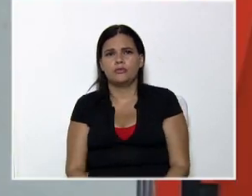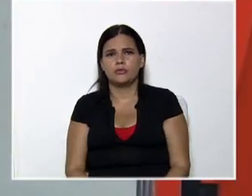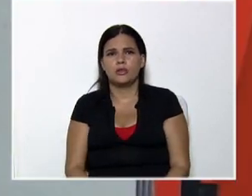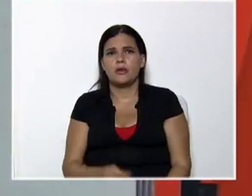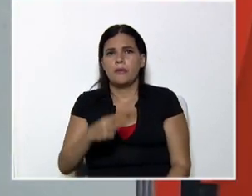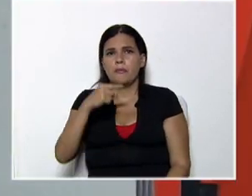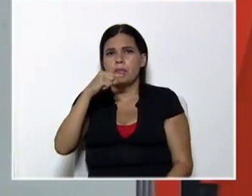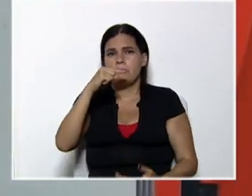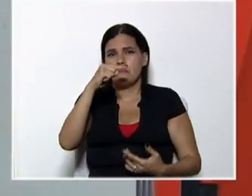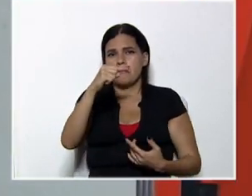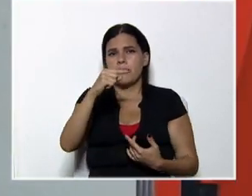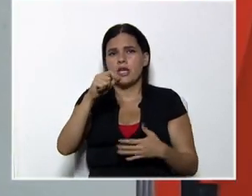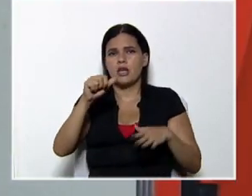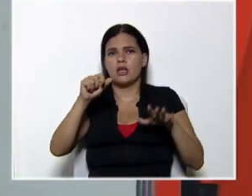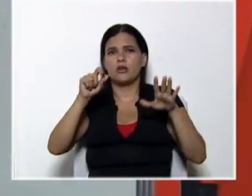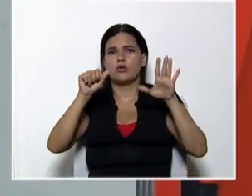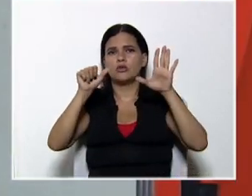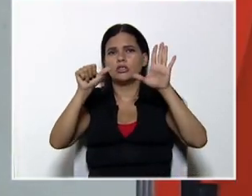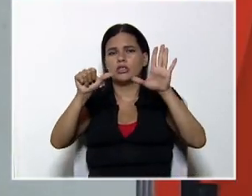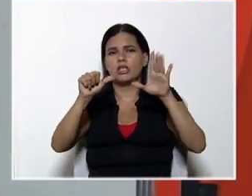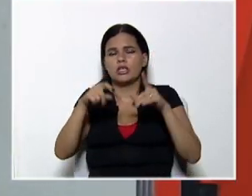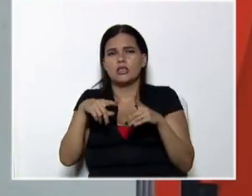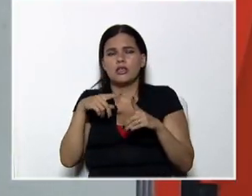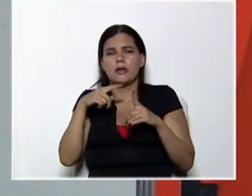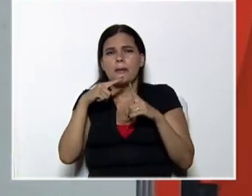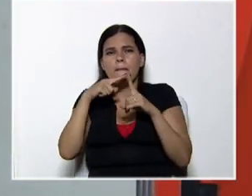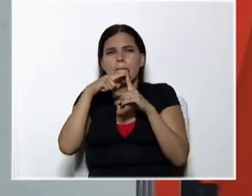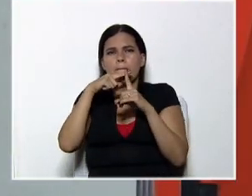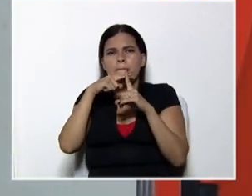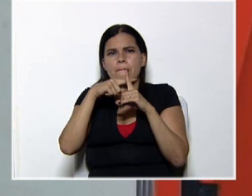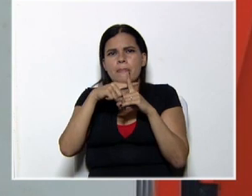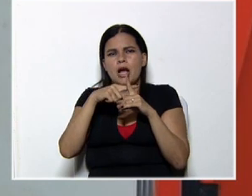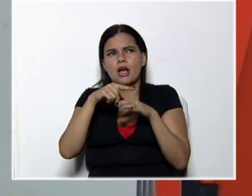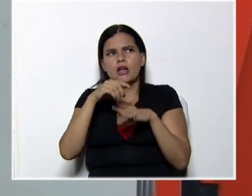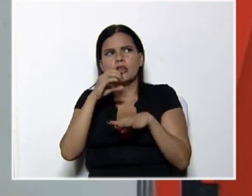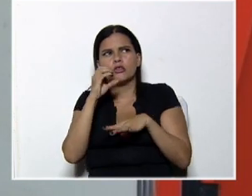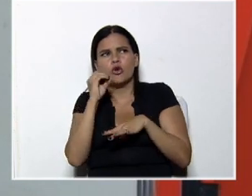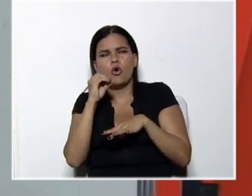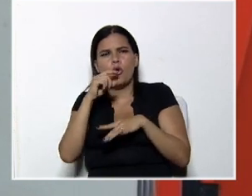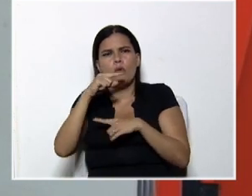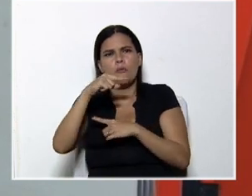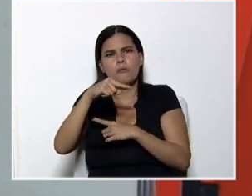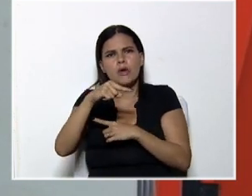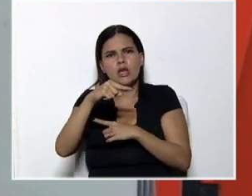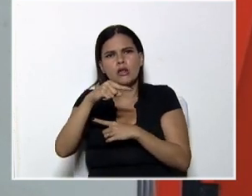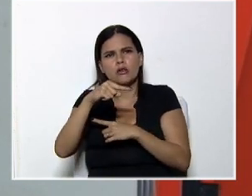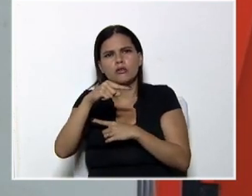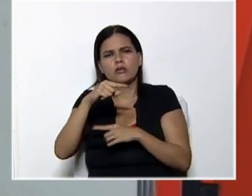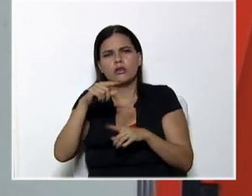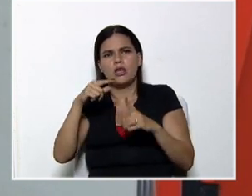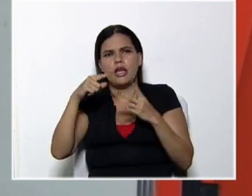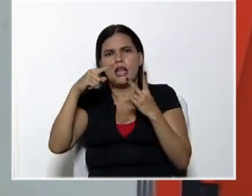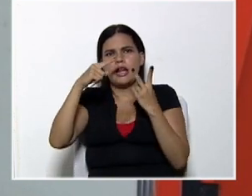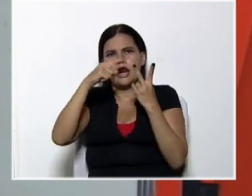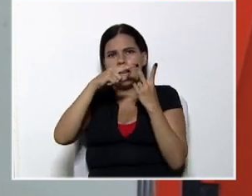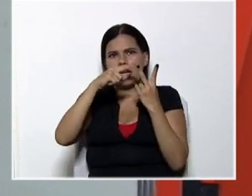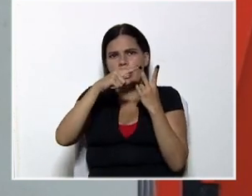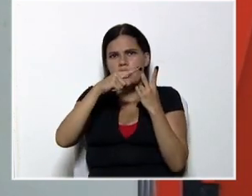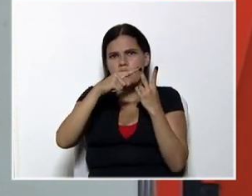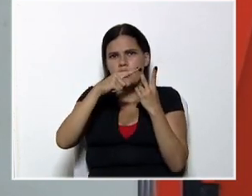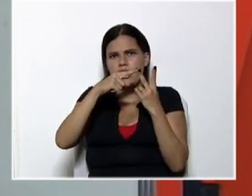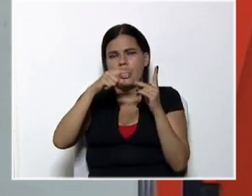menos 6 más o menos la raíz cuadrada de 6 menos